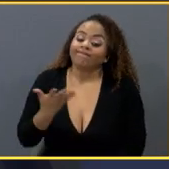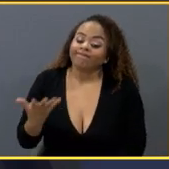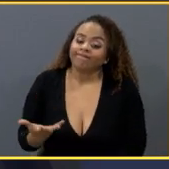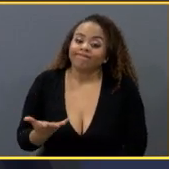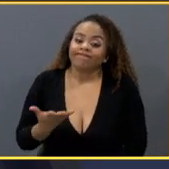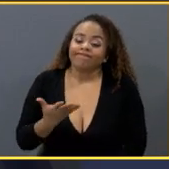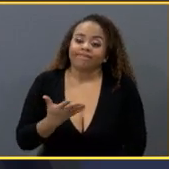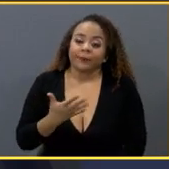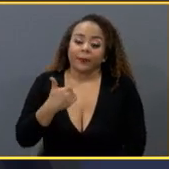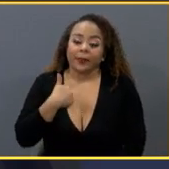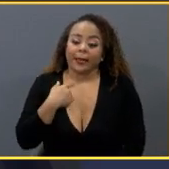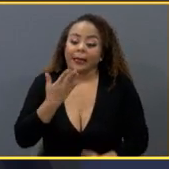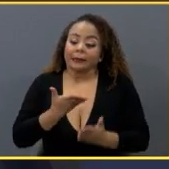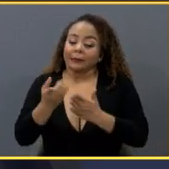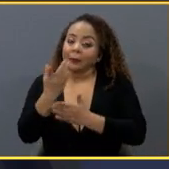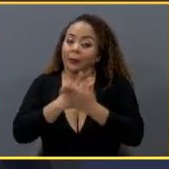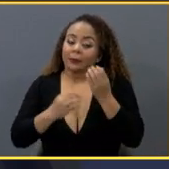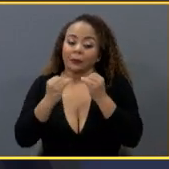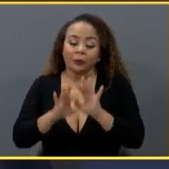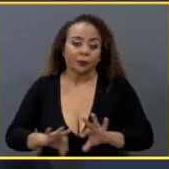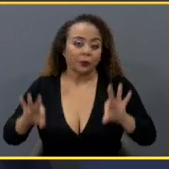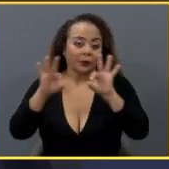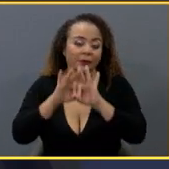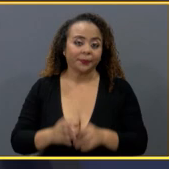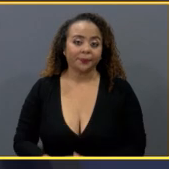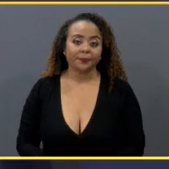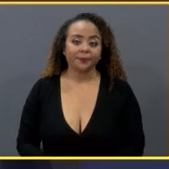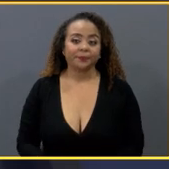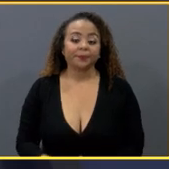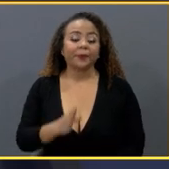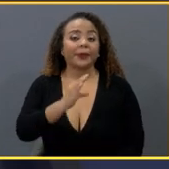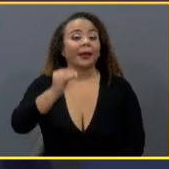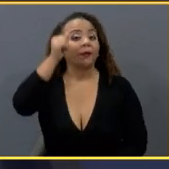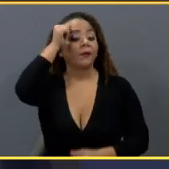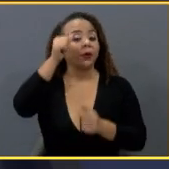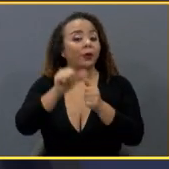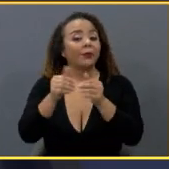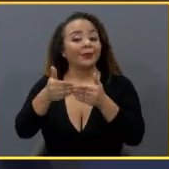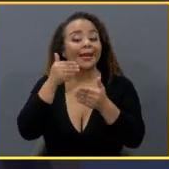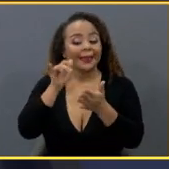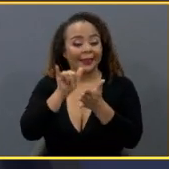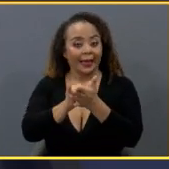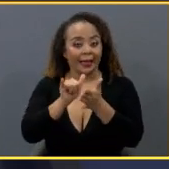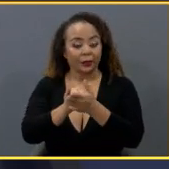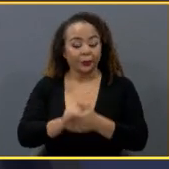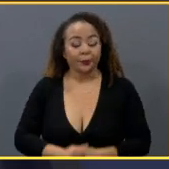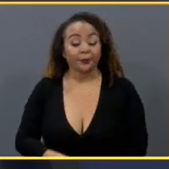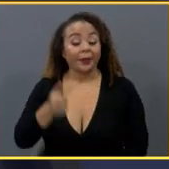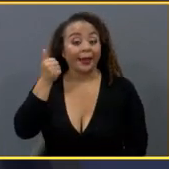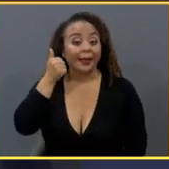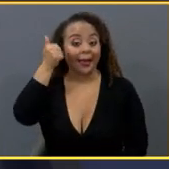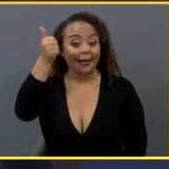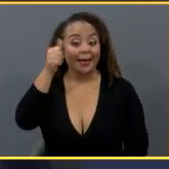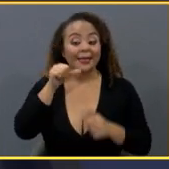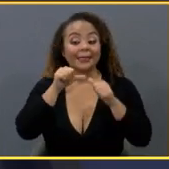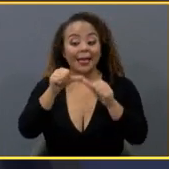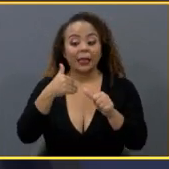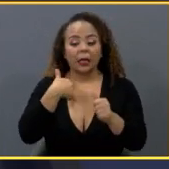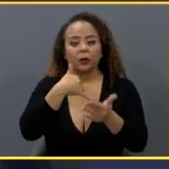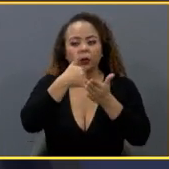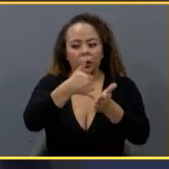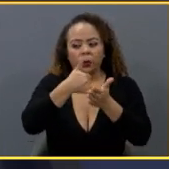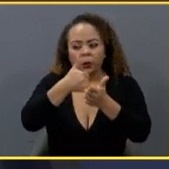deportiva una porción tremendamente importante respecto a Y hay que recordar que antes de eso, cuando la Liga Deportiva de la Alajuelense seguía sumando